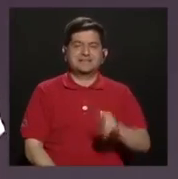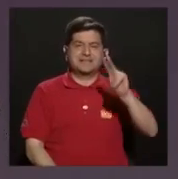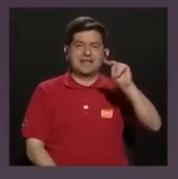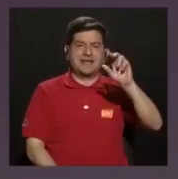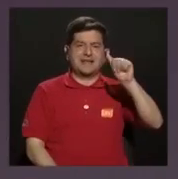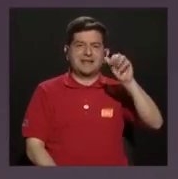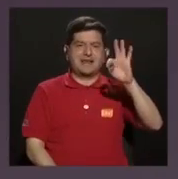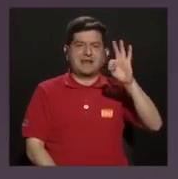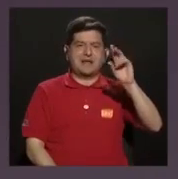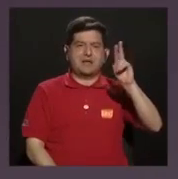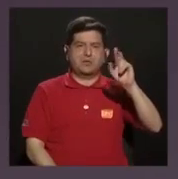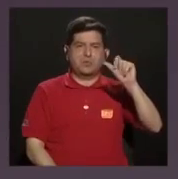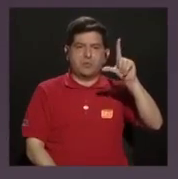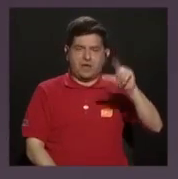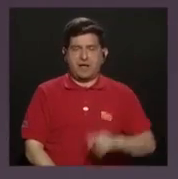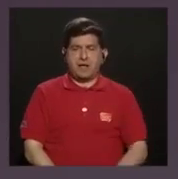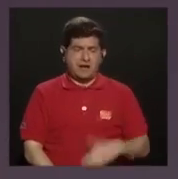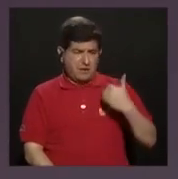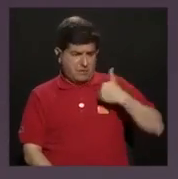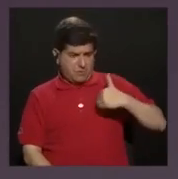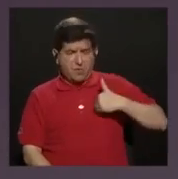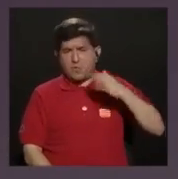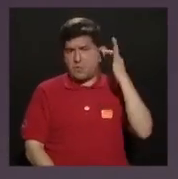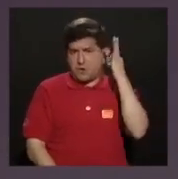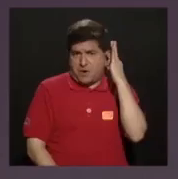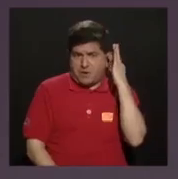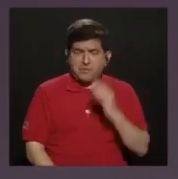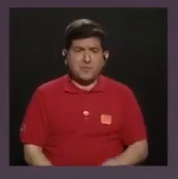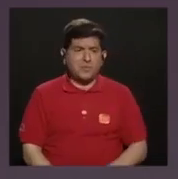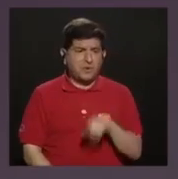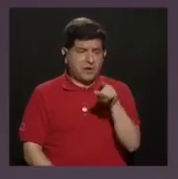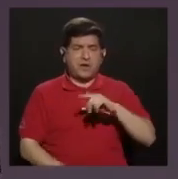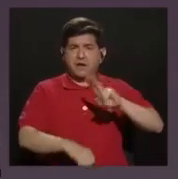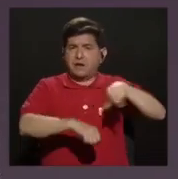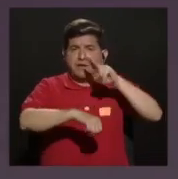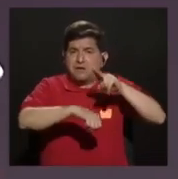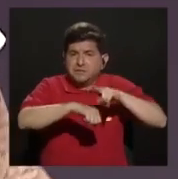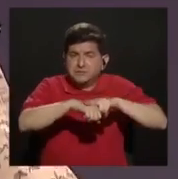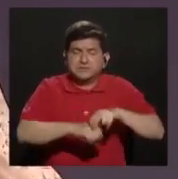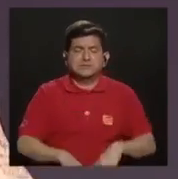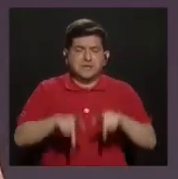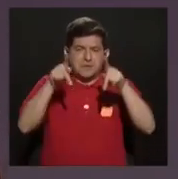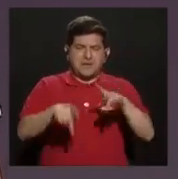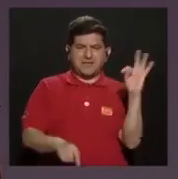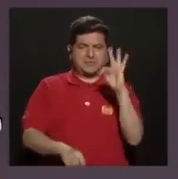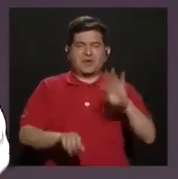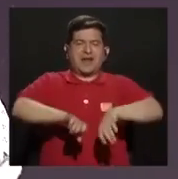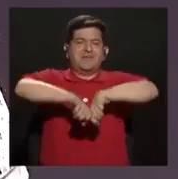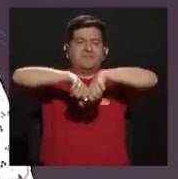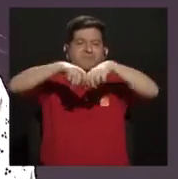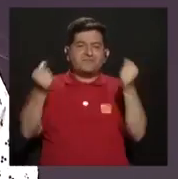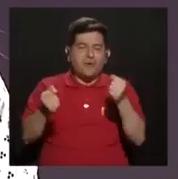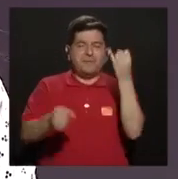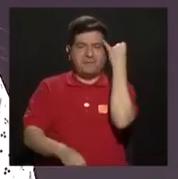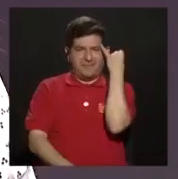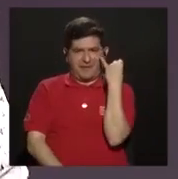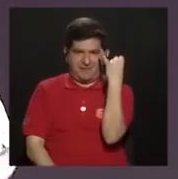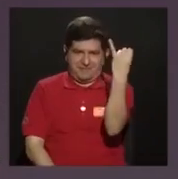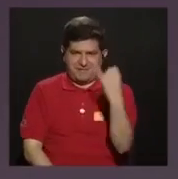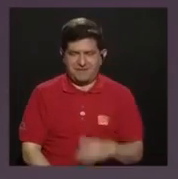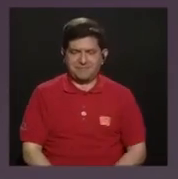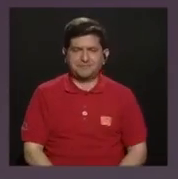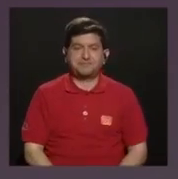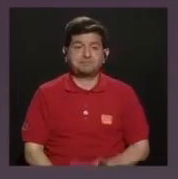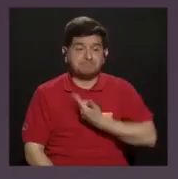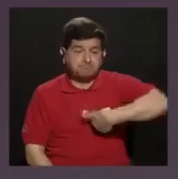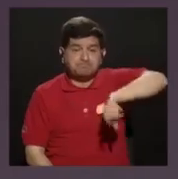heteronormativa, donde el hombre es masculino, la mujer es femenina, así que la persona trans es la persona que rompe estos conceptos. Y bueno,